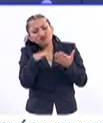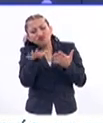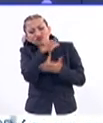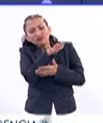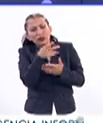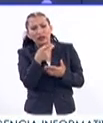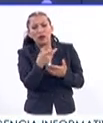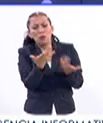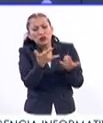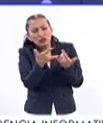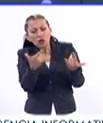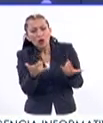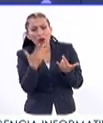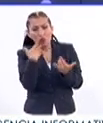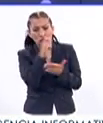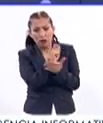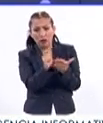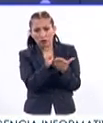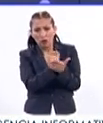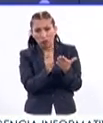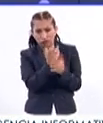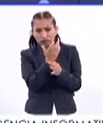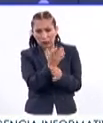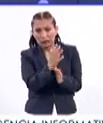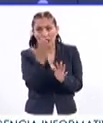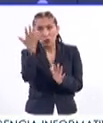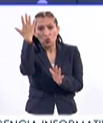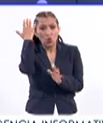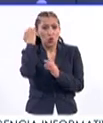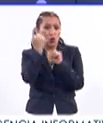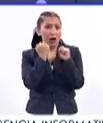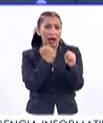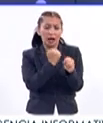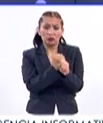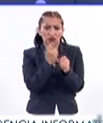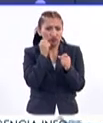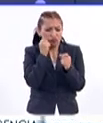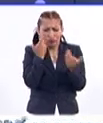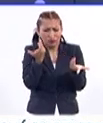panoramas, una obra escrita ya hace varios años,